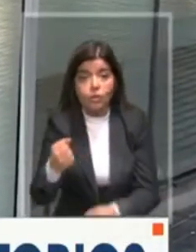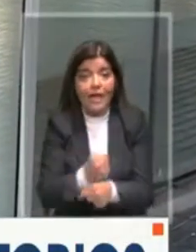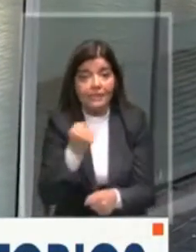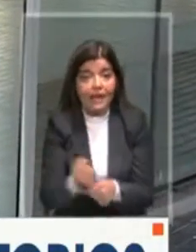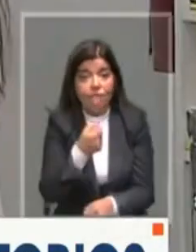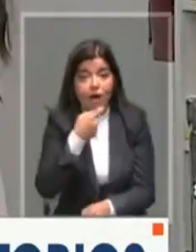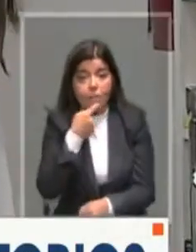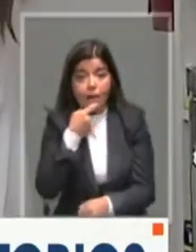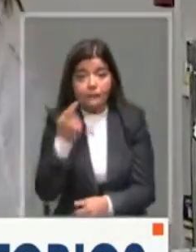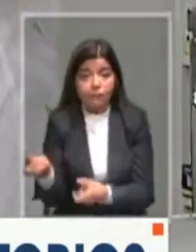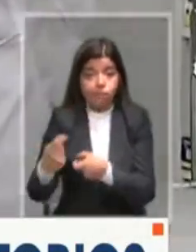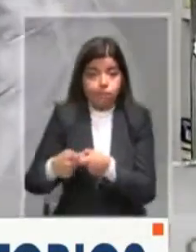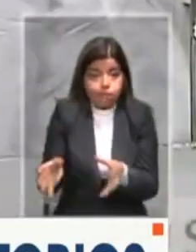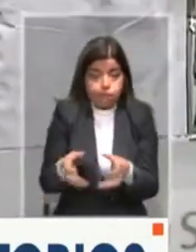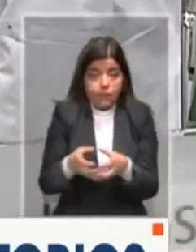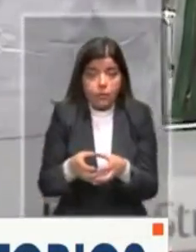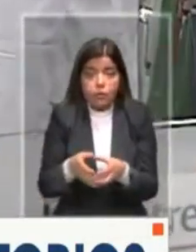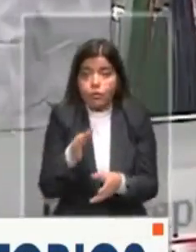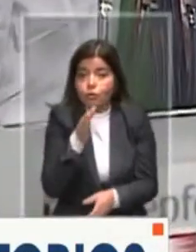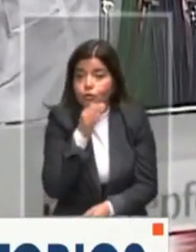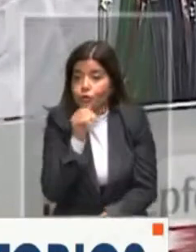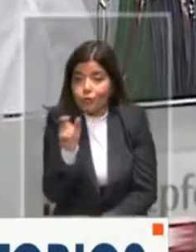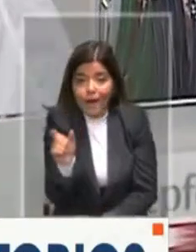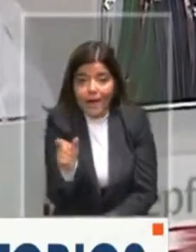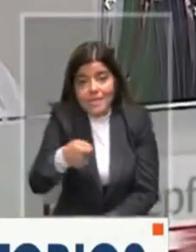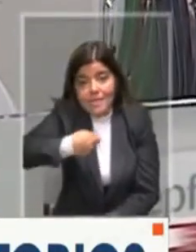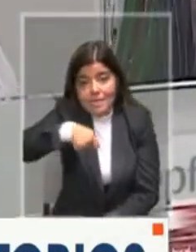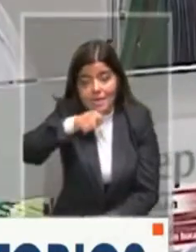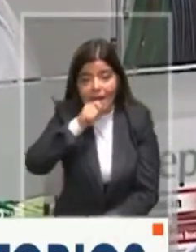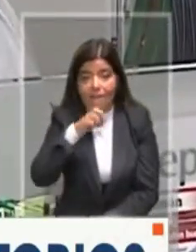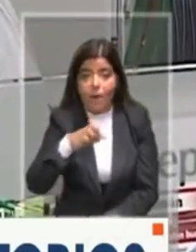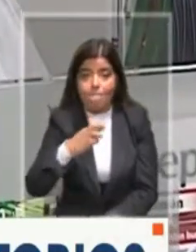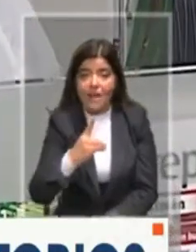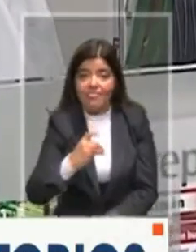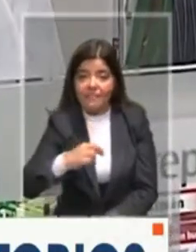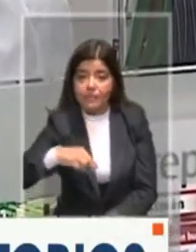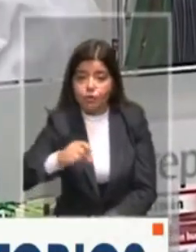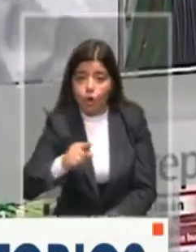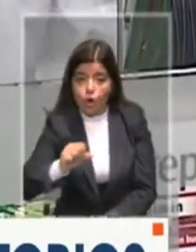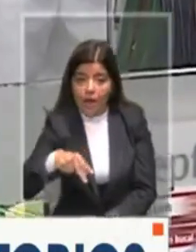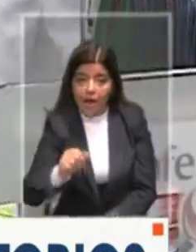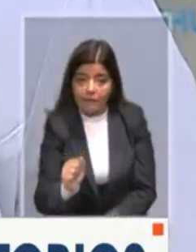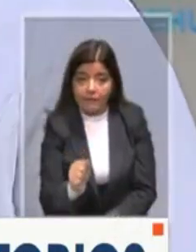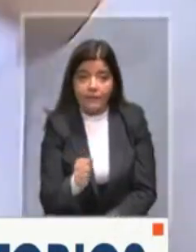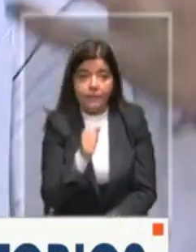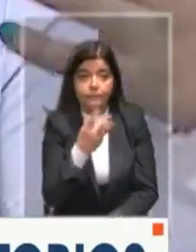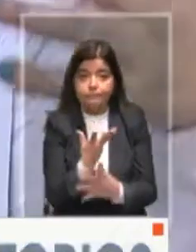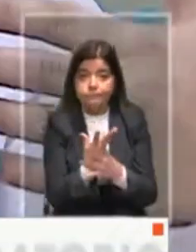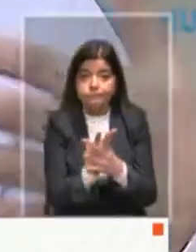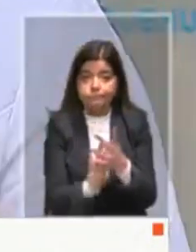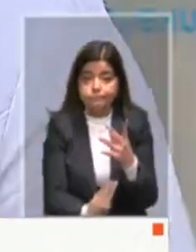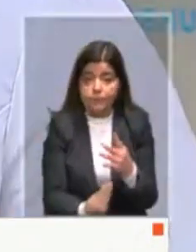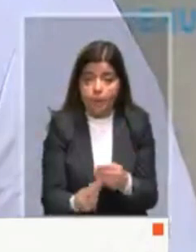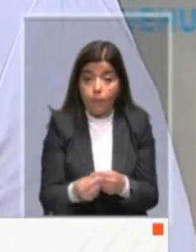pertenecen a la AFI, en ninguna hay prednisona en jarabe. Ahora está quebrado el stock de prednisona jarabe. Por el alza que